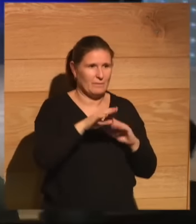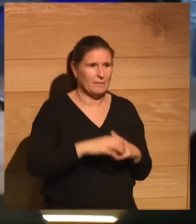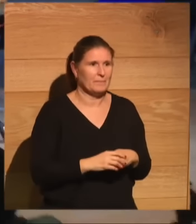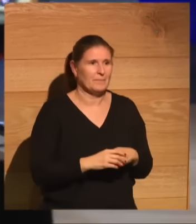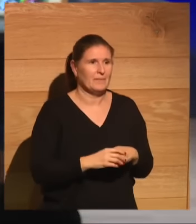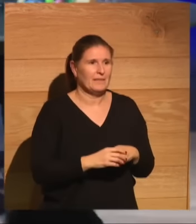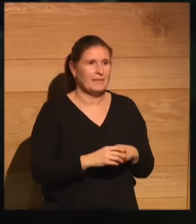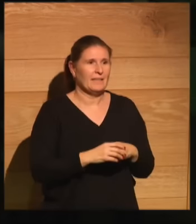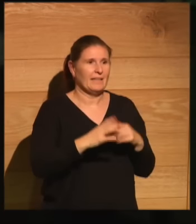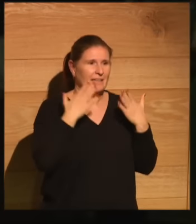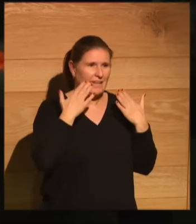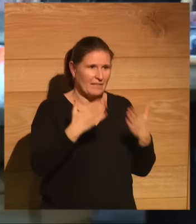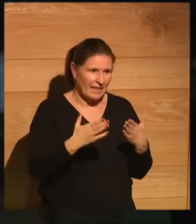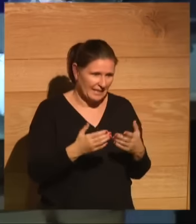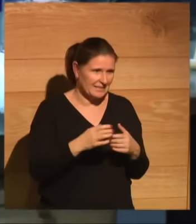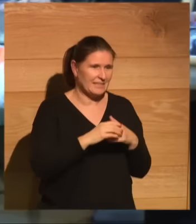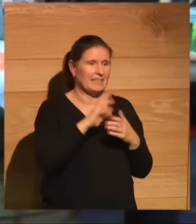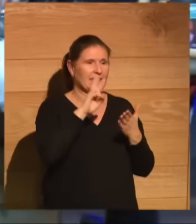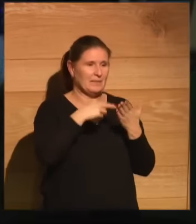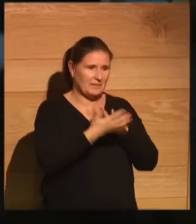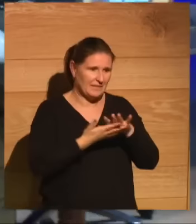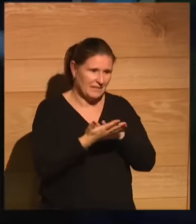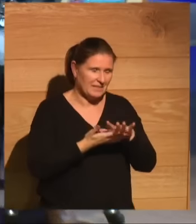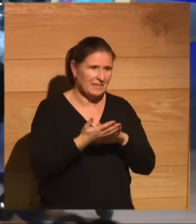Telefónica. Tenéis que vernos en YouTube.